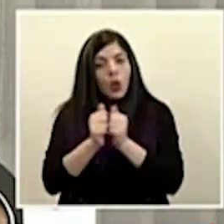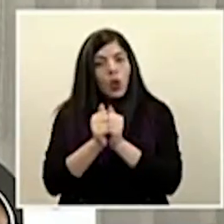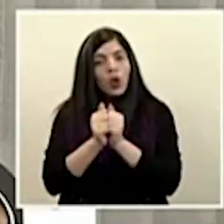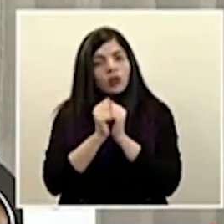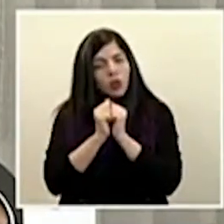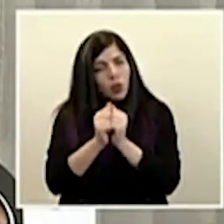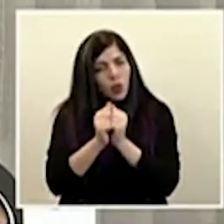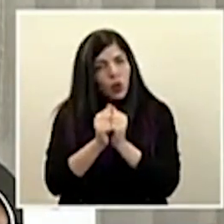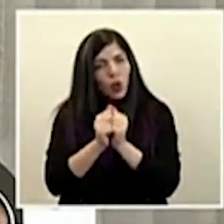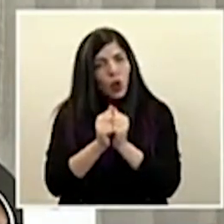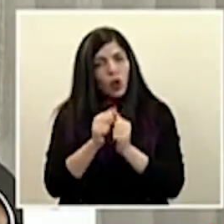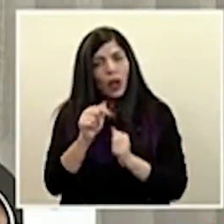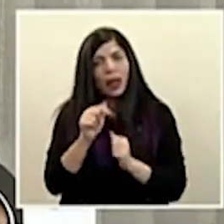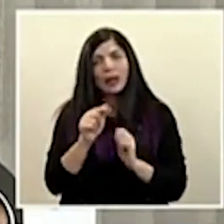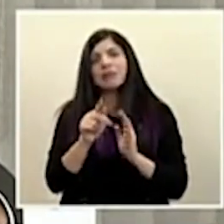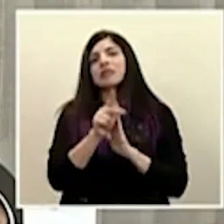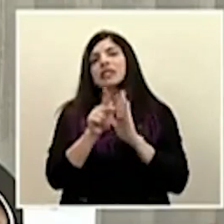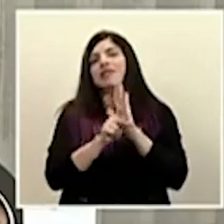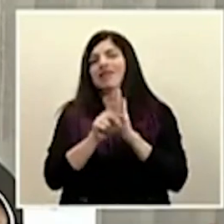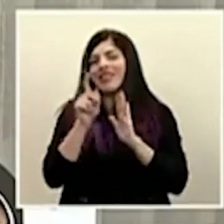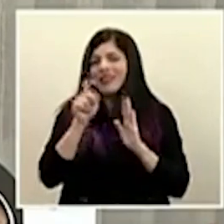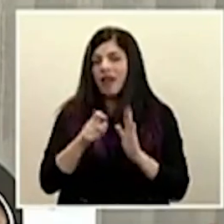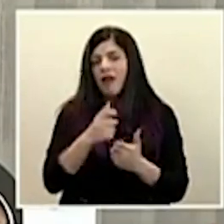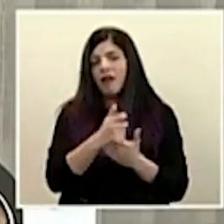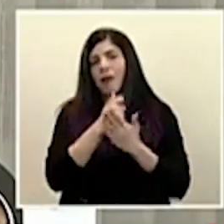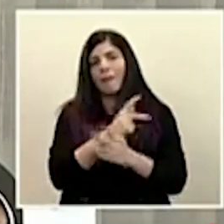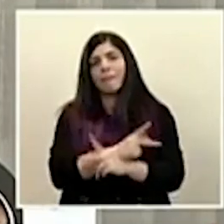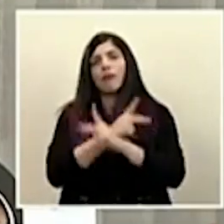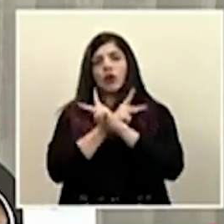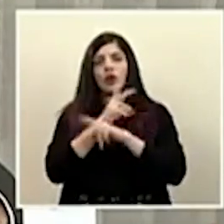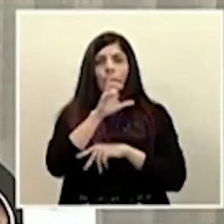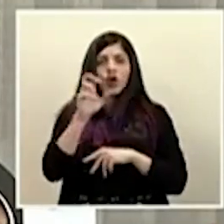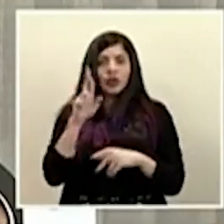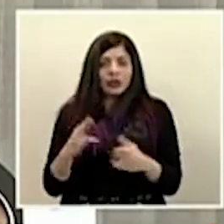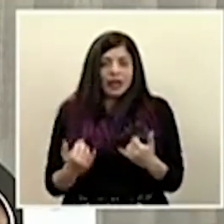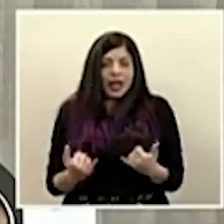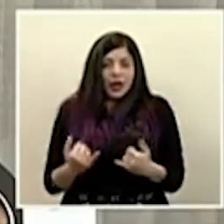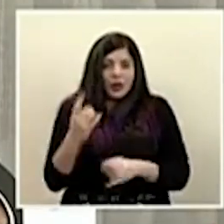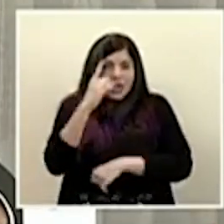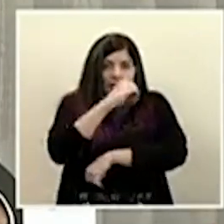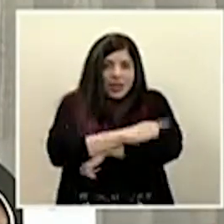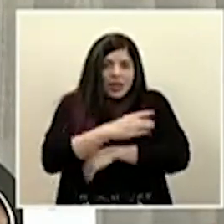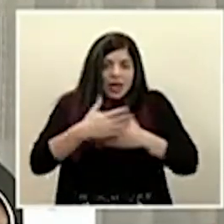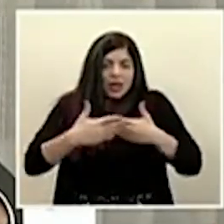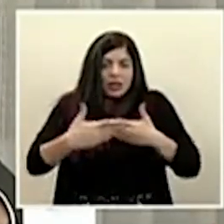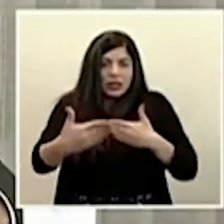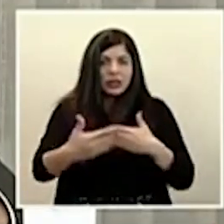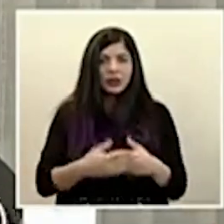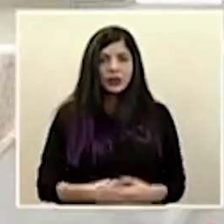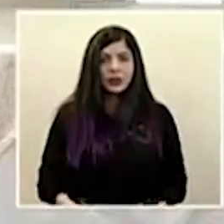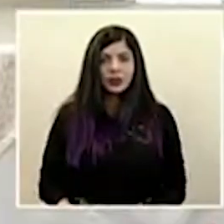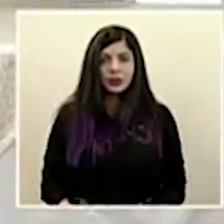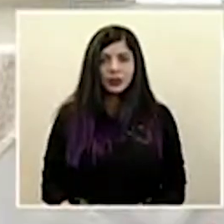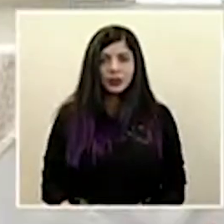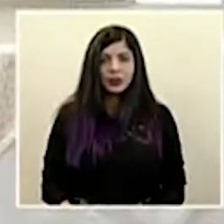unión. Esos son los principios que tienen que proteger a Costa Rica en estos días que están por delante.